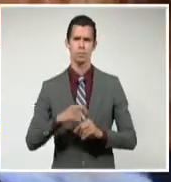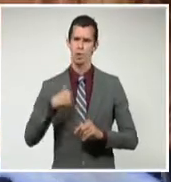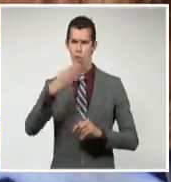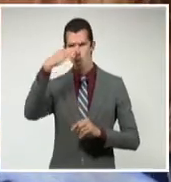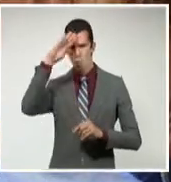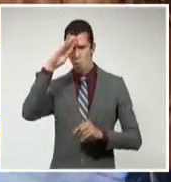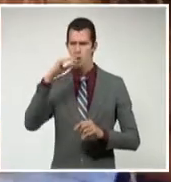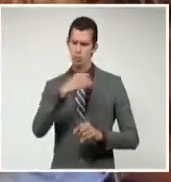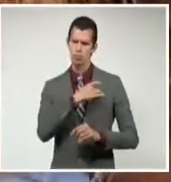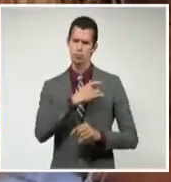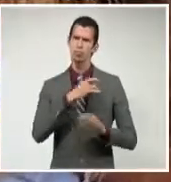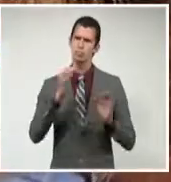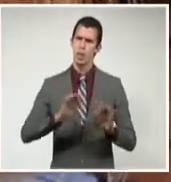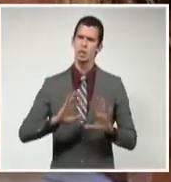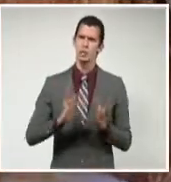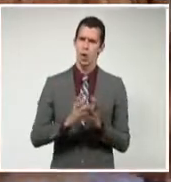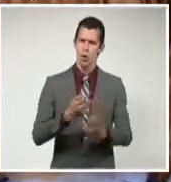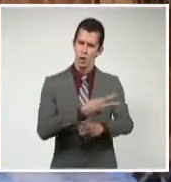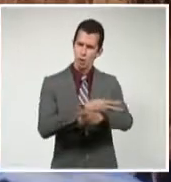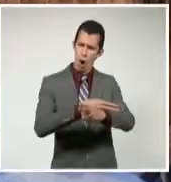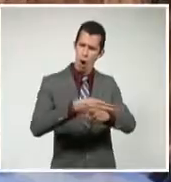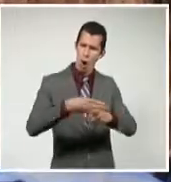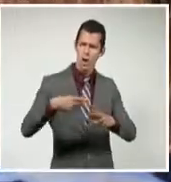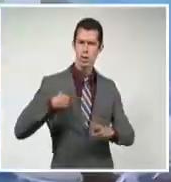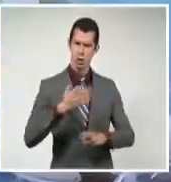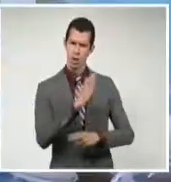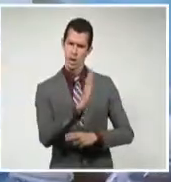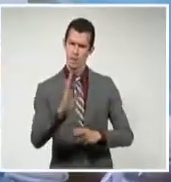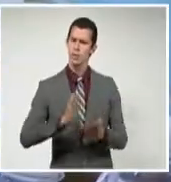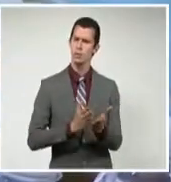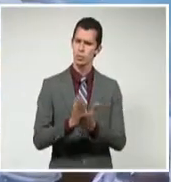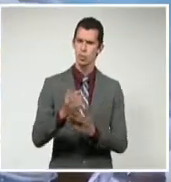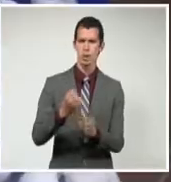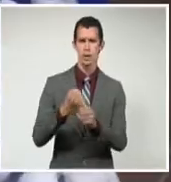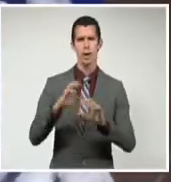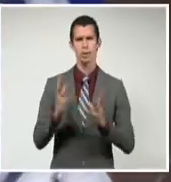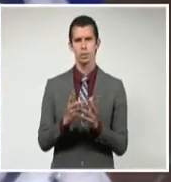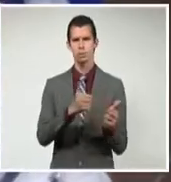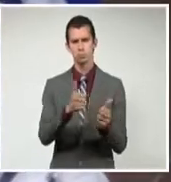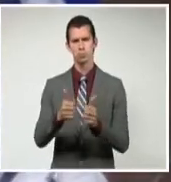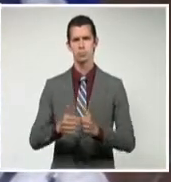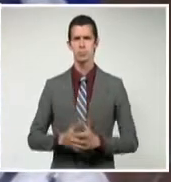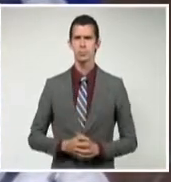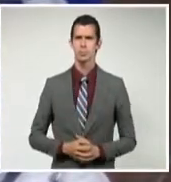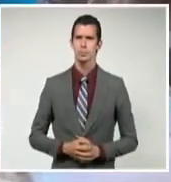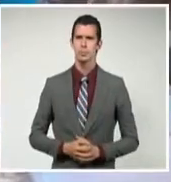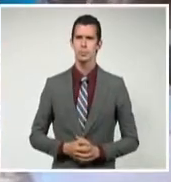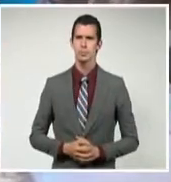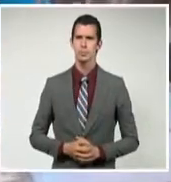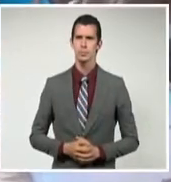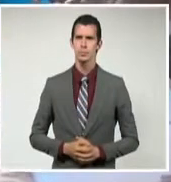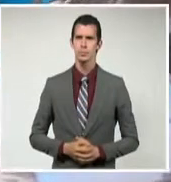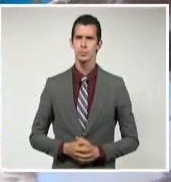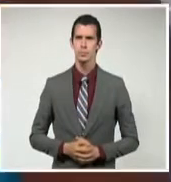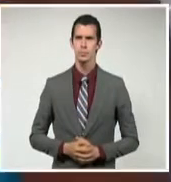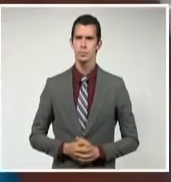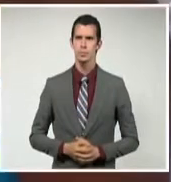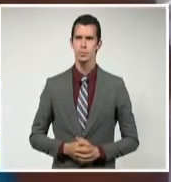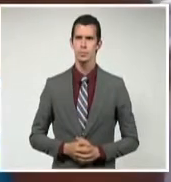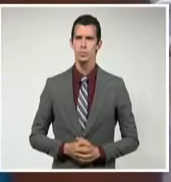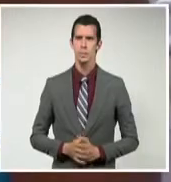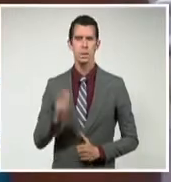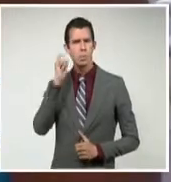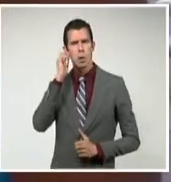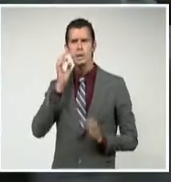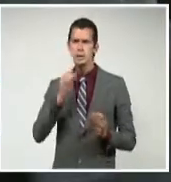histórica. El proceso de empoderamiento de la mujer, conducente al incremento de la participación de las féminas en el desarrollo de la